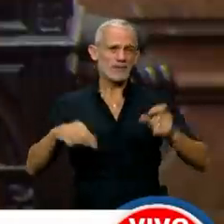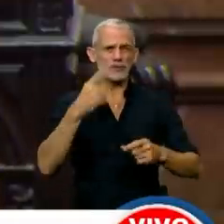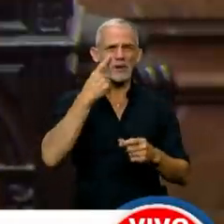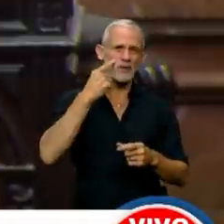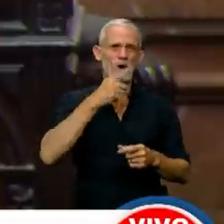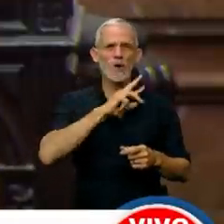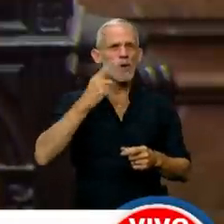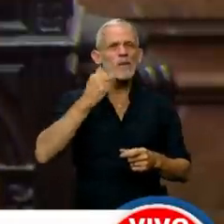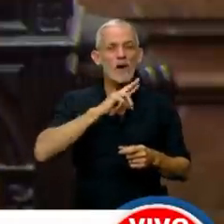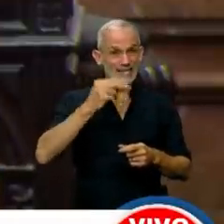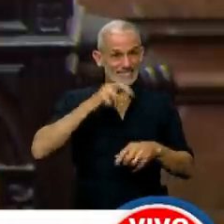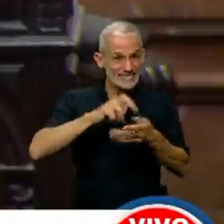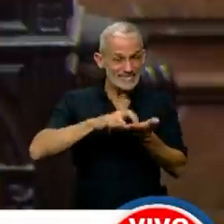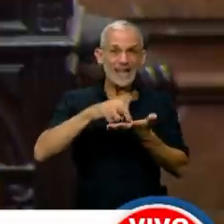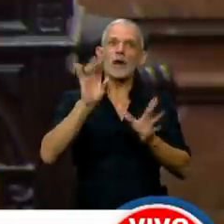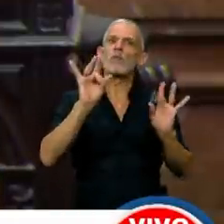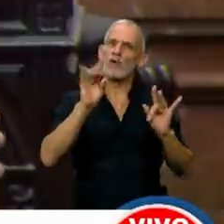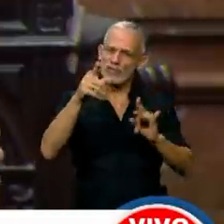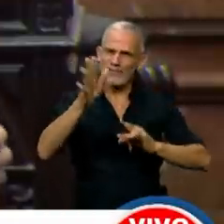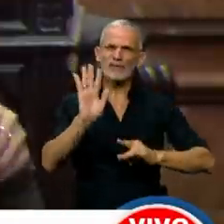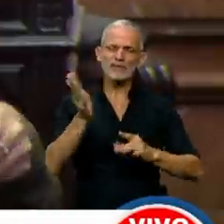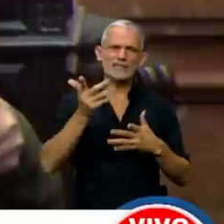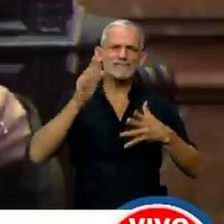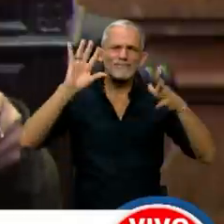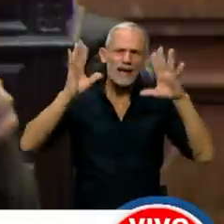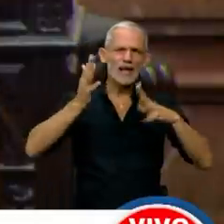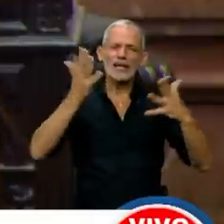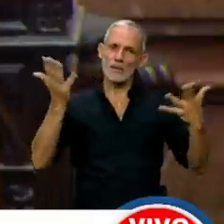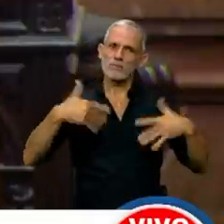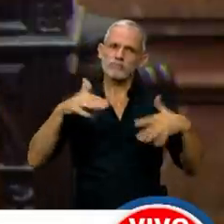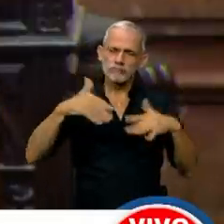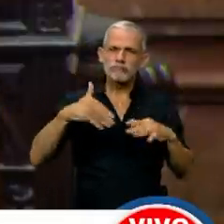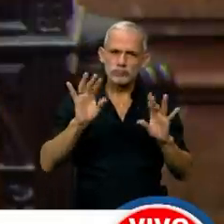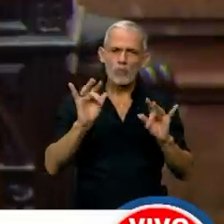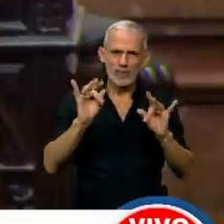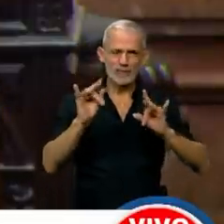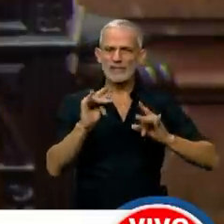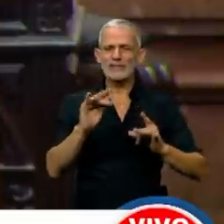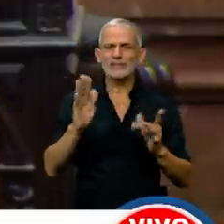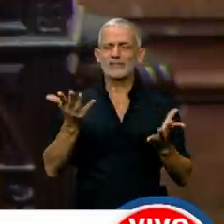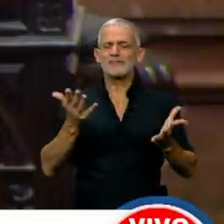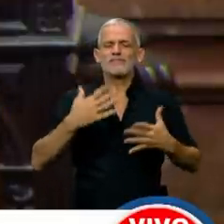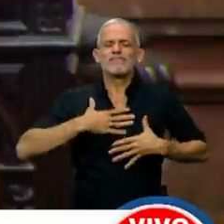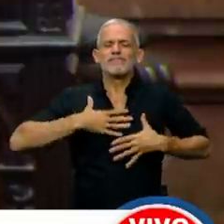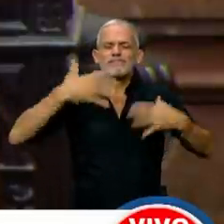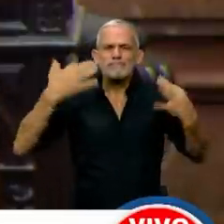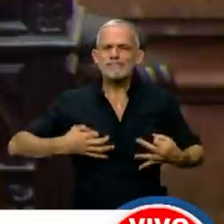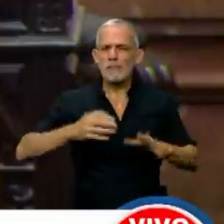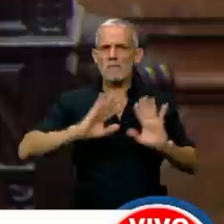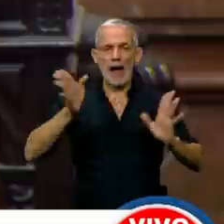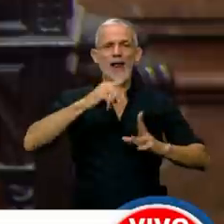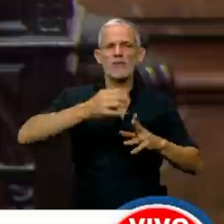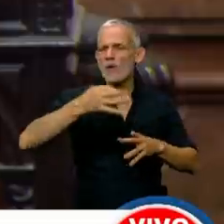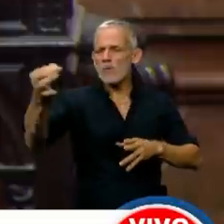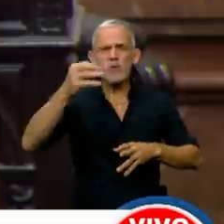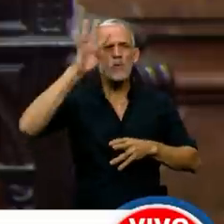salteñas que es muy dura condiciones de vida inhumanas en la zona de las